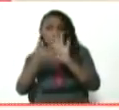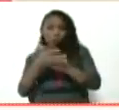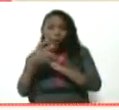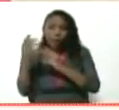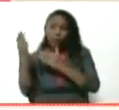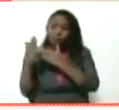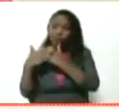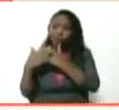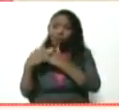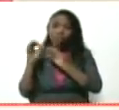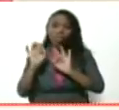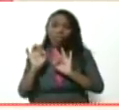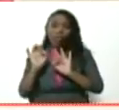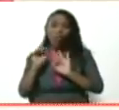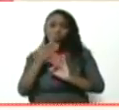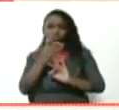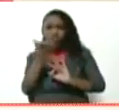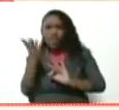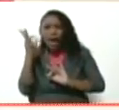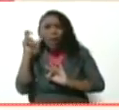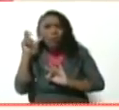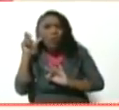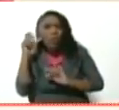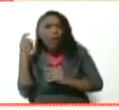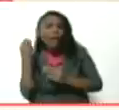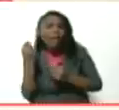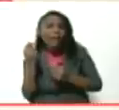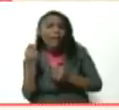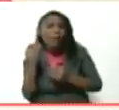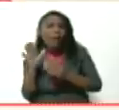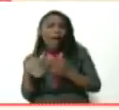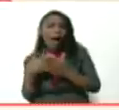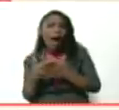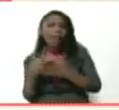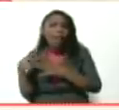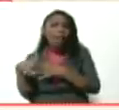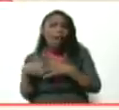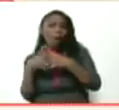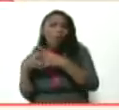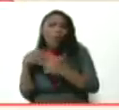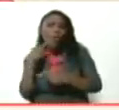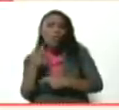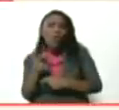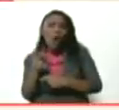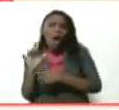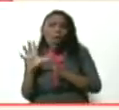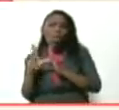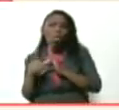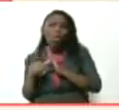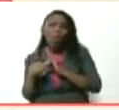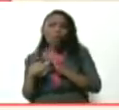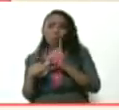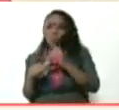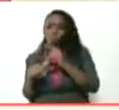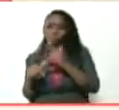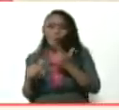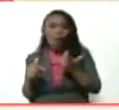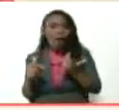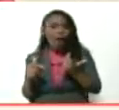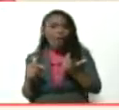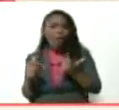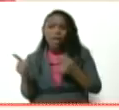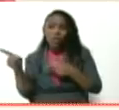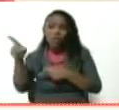¿Alguien ha escuchado un informe de la plata de la ayuda humanitaria que hasta Estados Unidos dijo que se la robaron? No hay. Sociedades